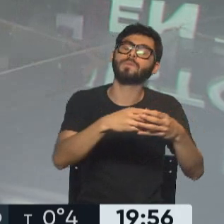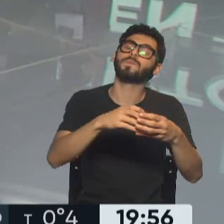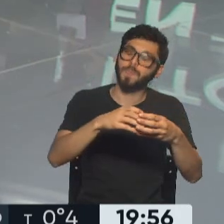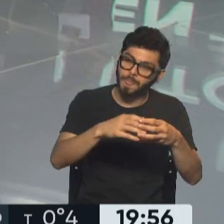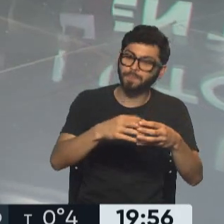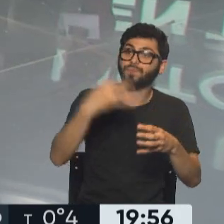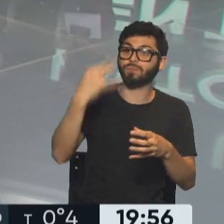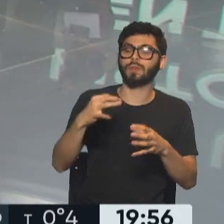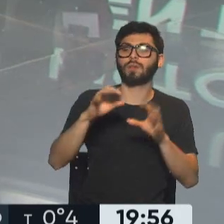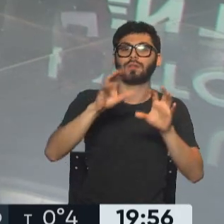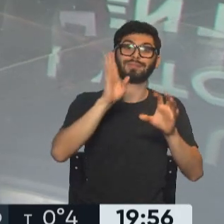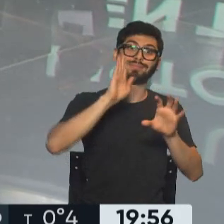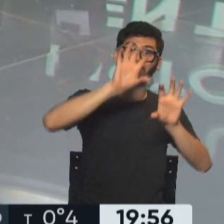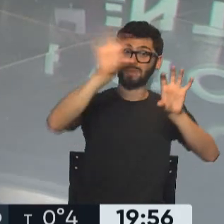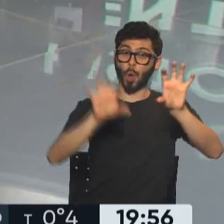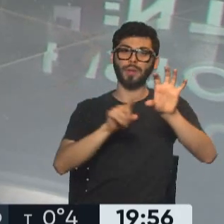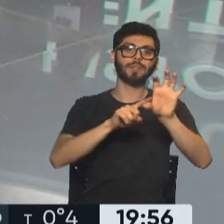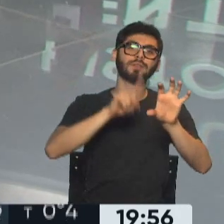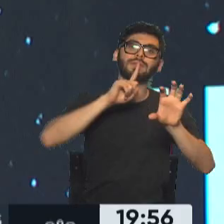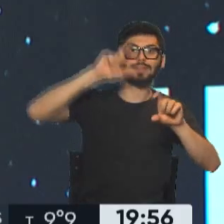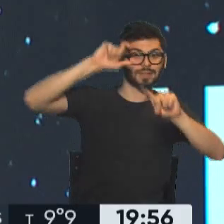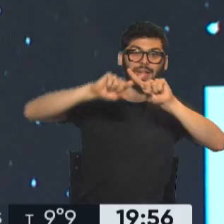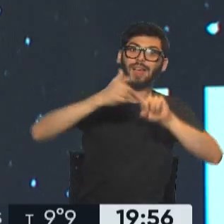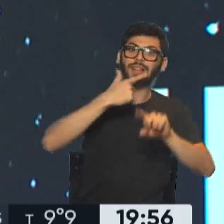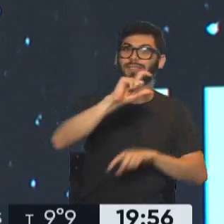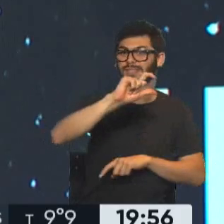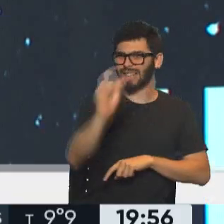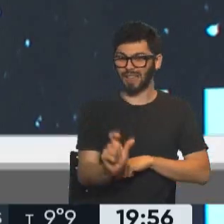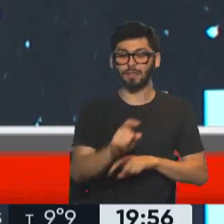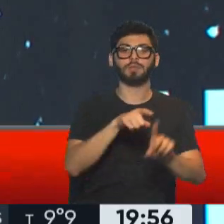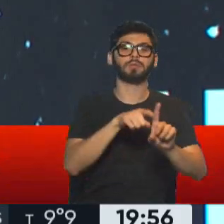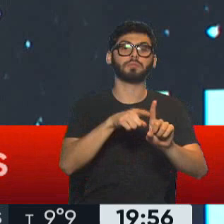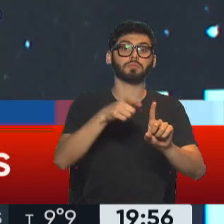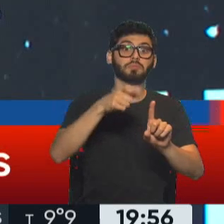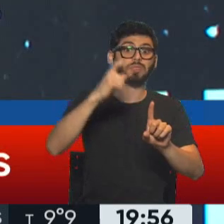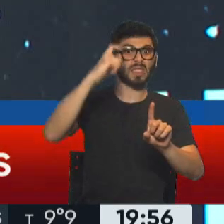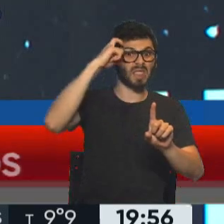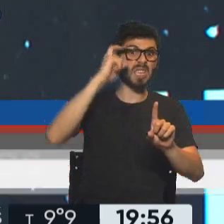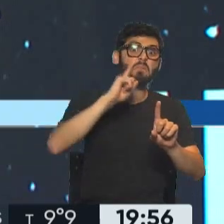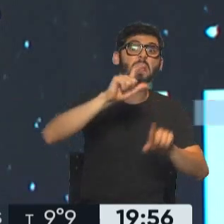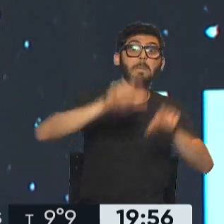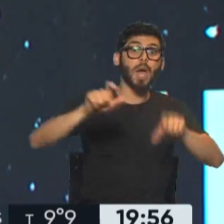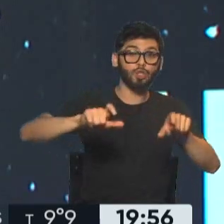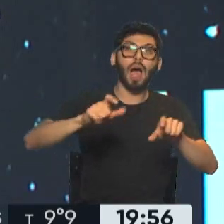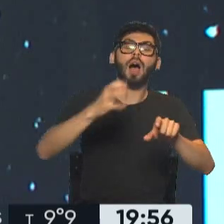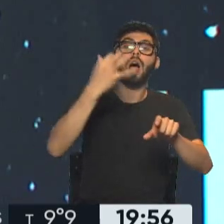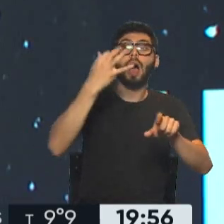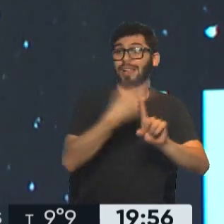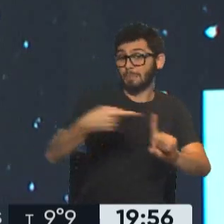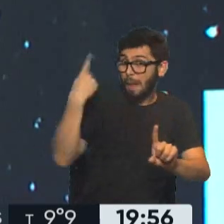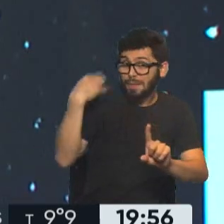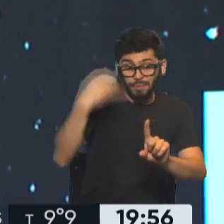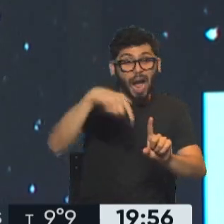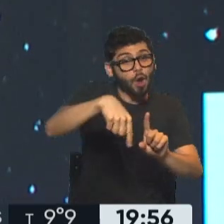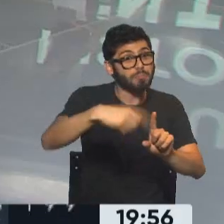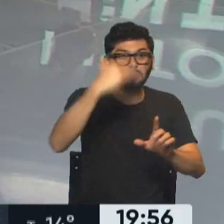esta semana, que hablamos de más de 10.000 personas. De hecho, los últimos números ya daban un número alrededor de 15.000 personas